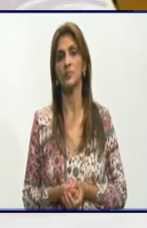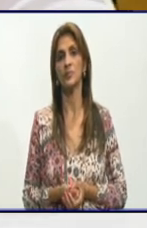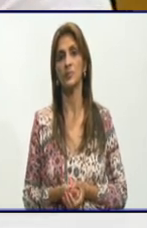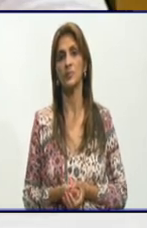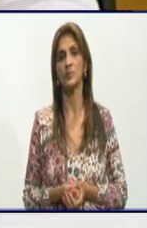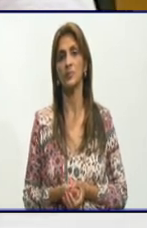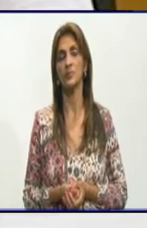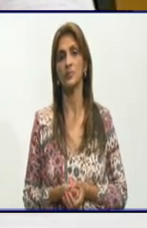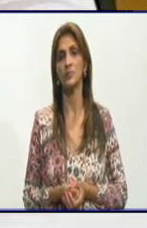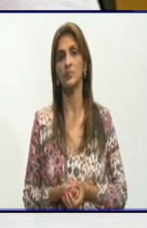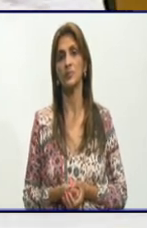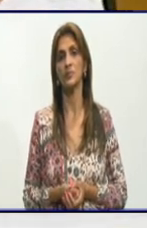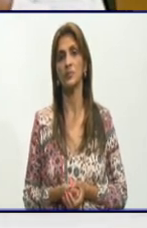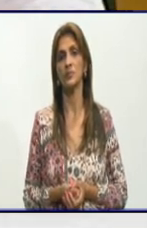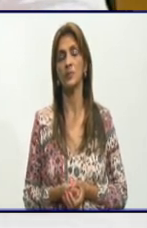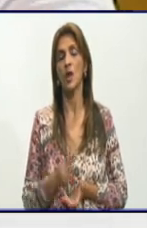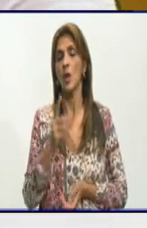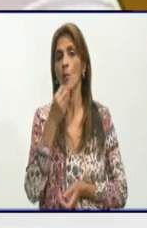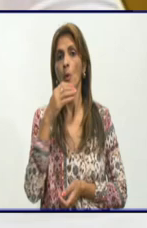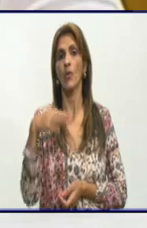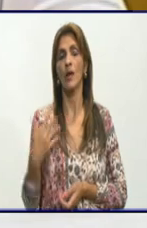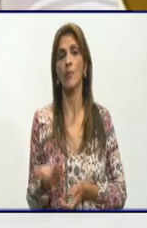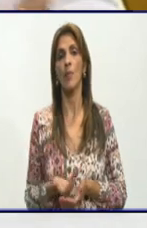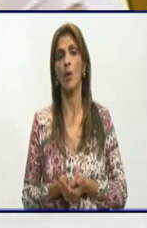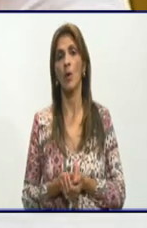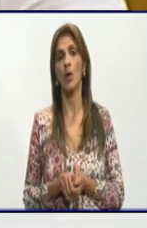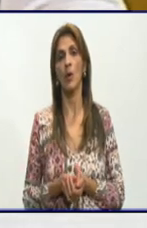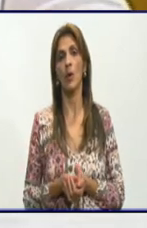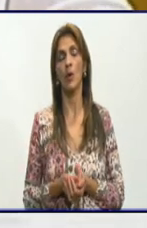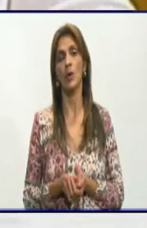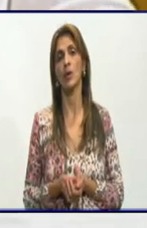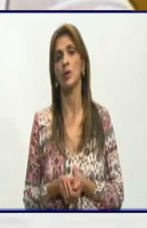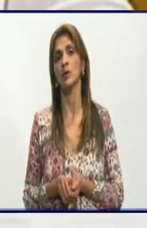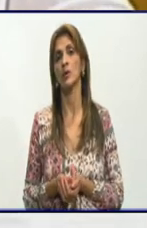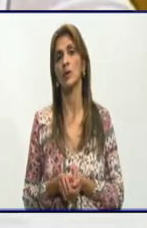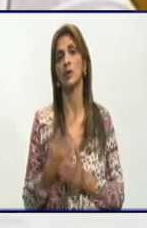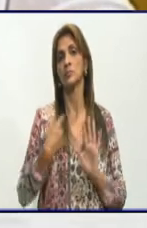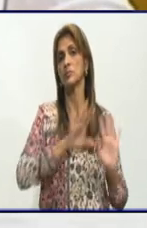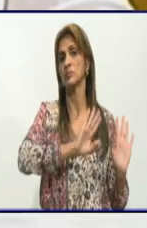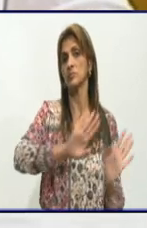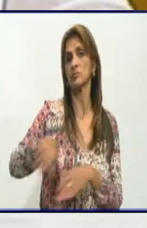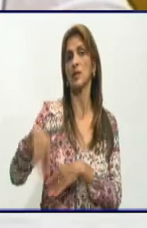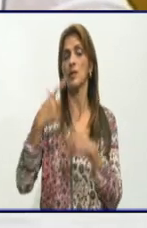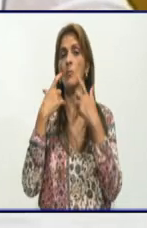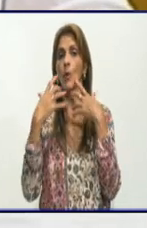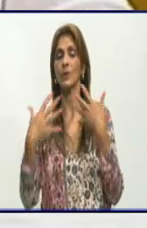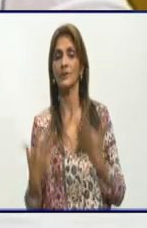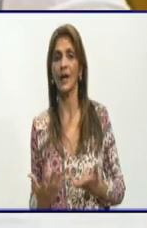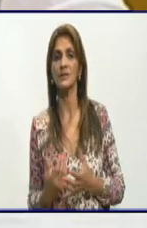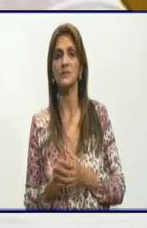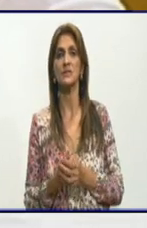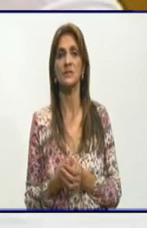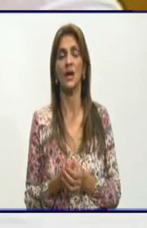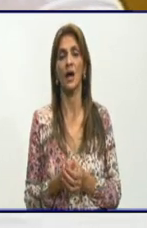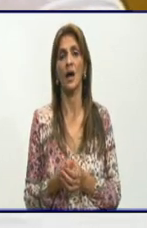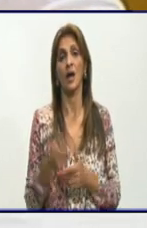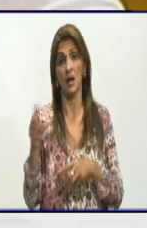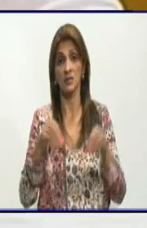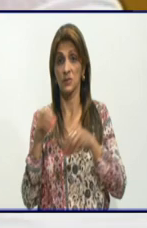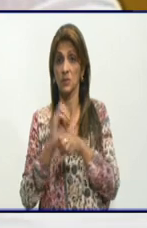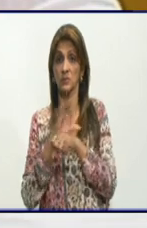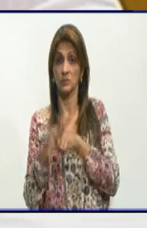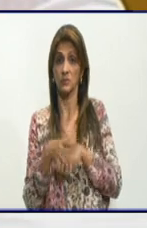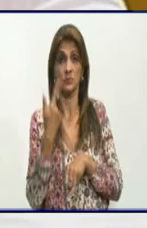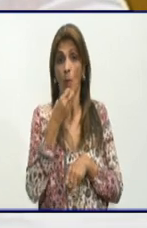quitarle importancia a una cosa tan, de un nivel tan, tan profundo como es el enfrentamiento a una pandemia.